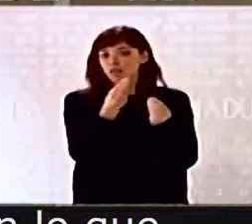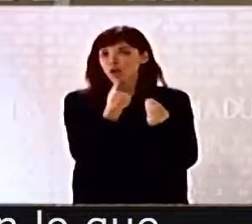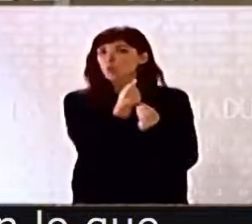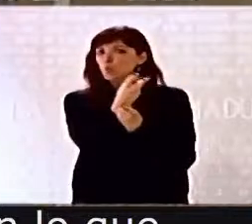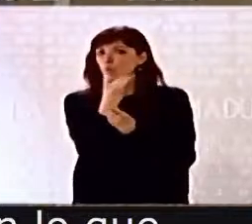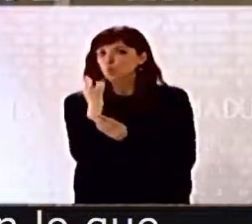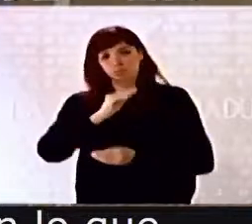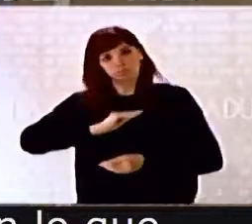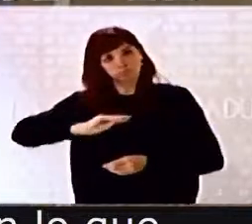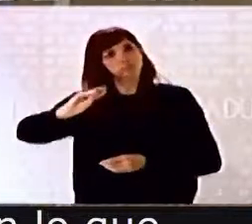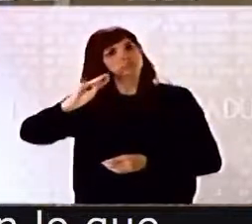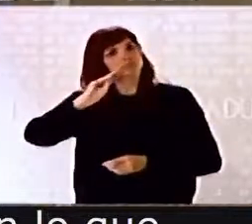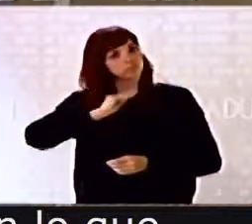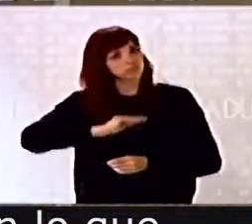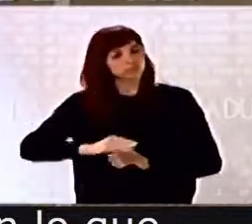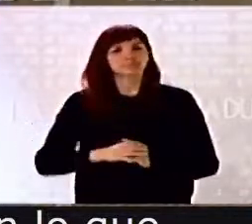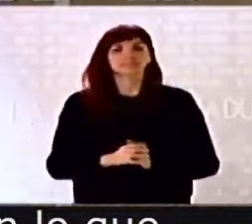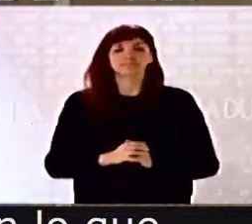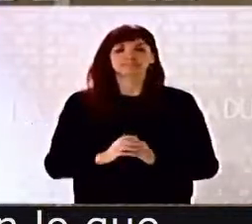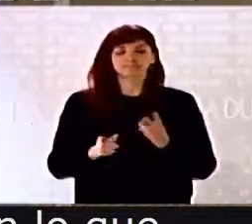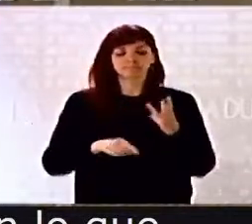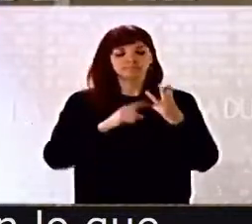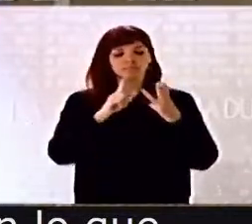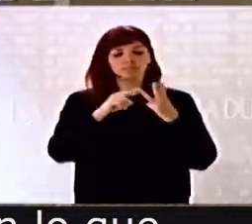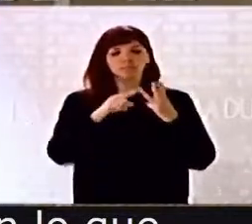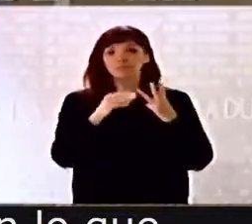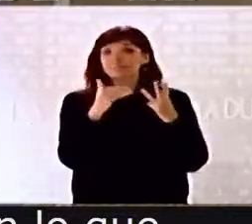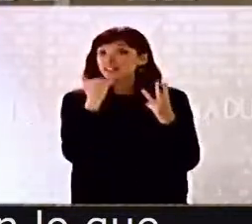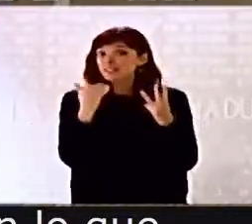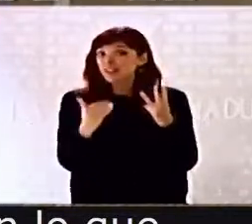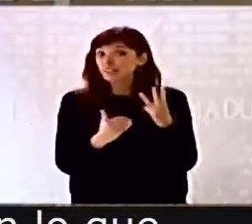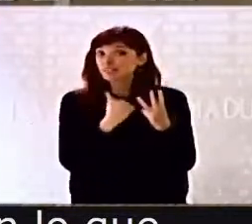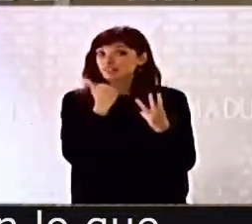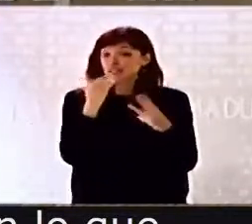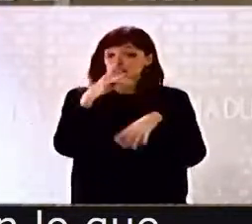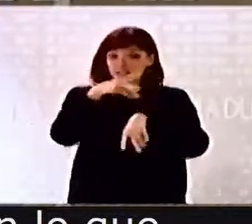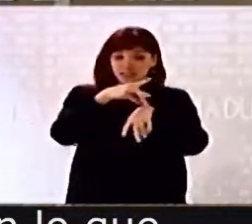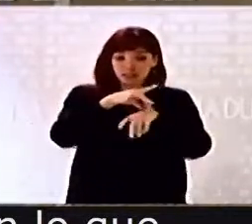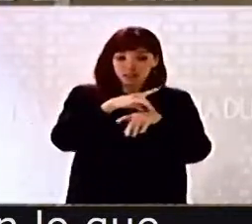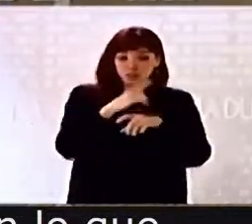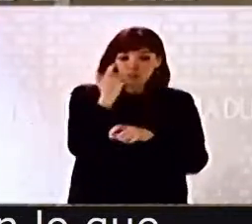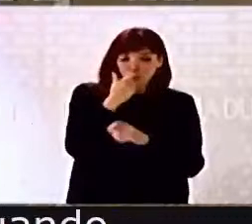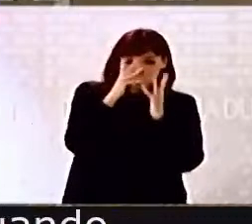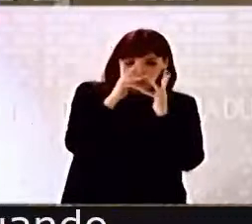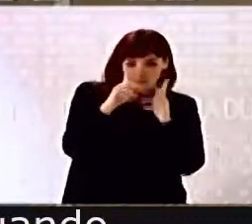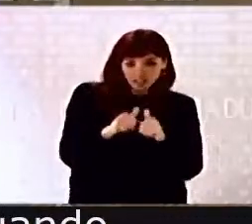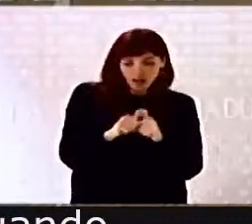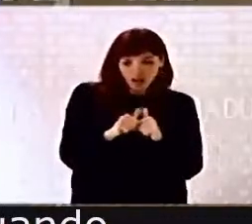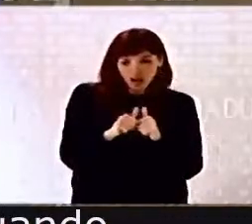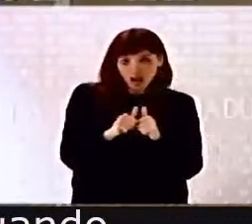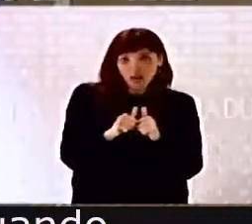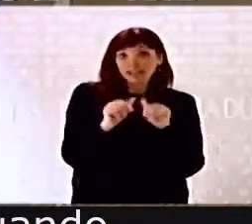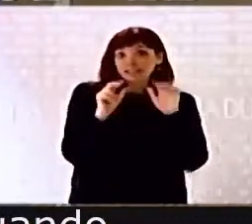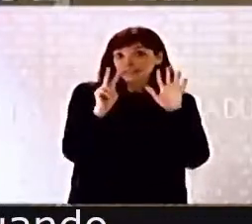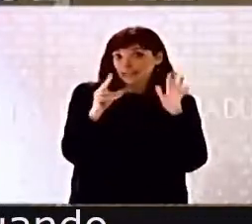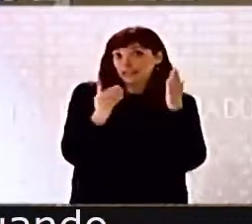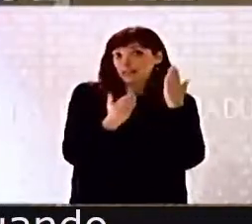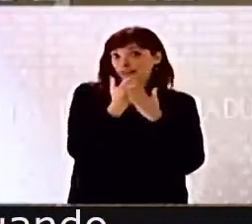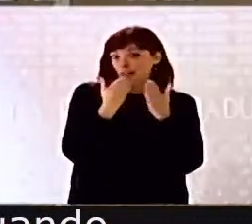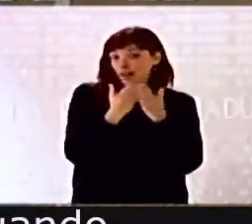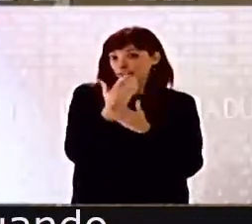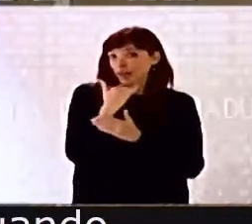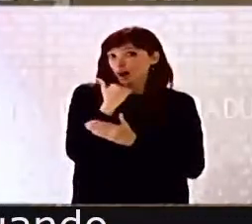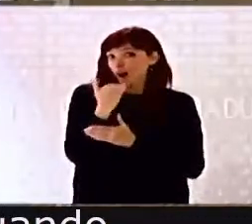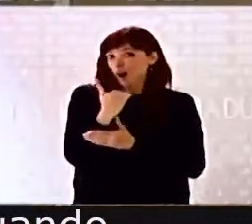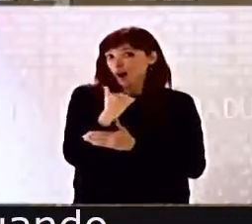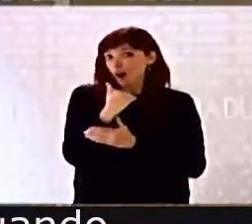si estamos cerca de alcanzar el 50% cuando comparamos la incidencia acumulada a los 7 días